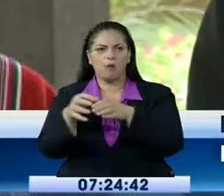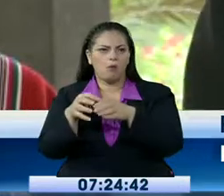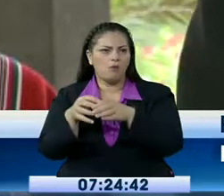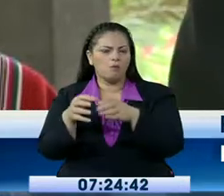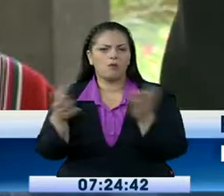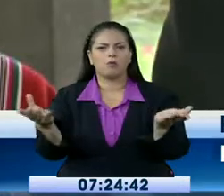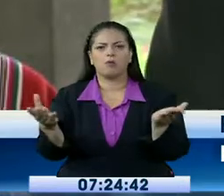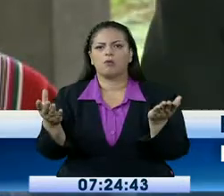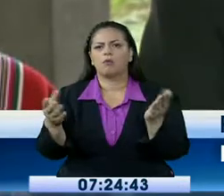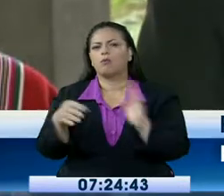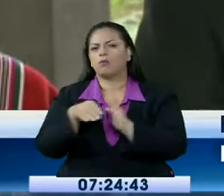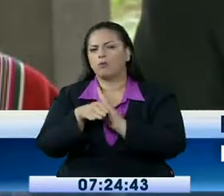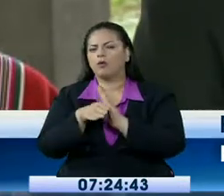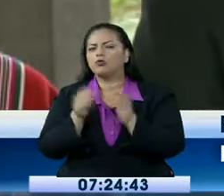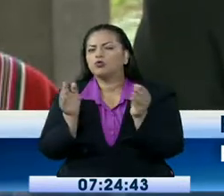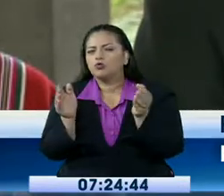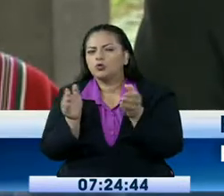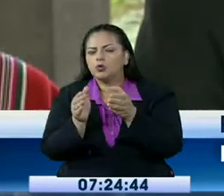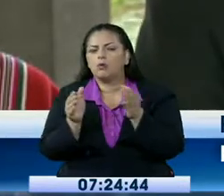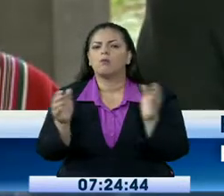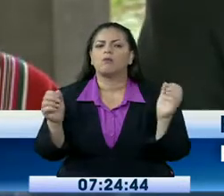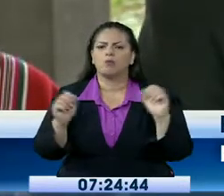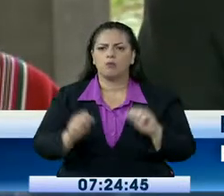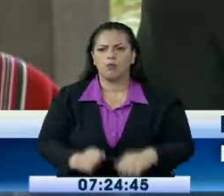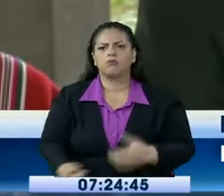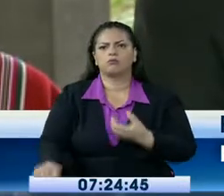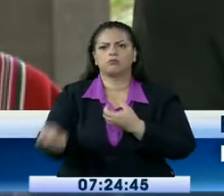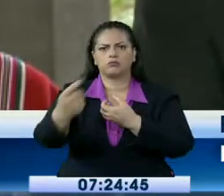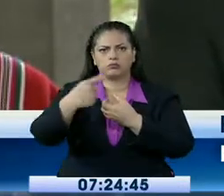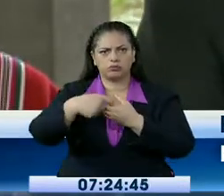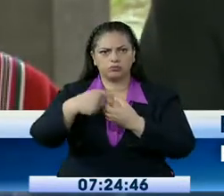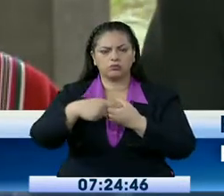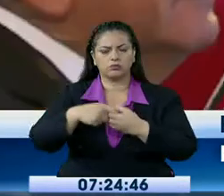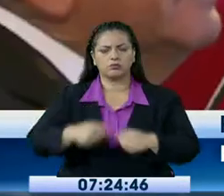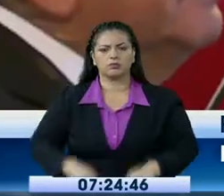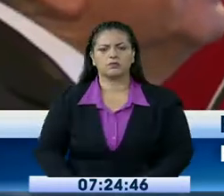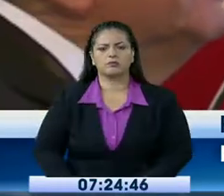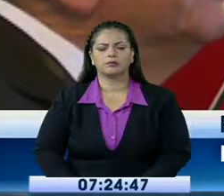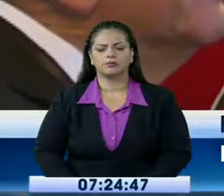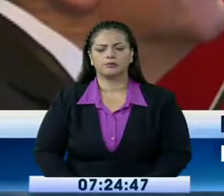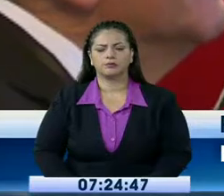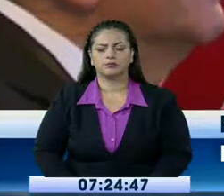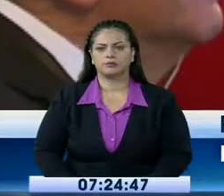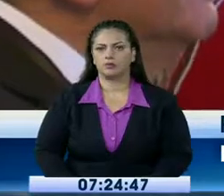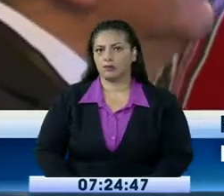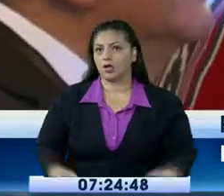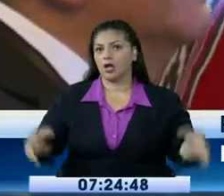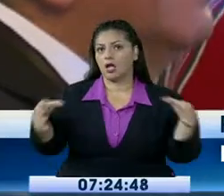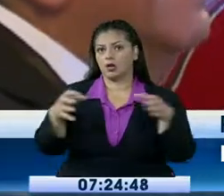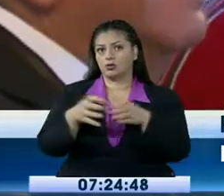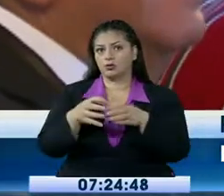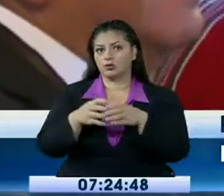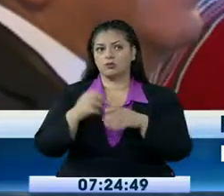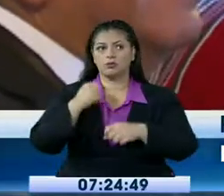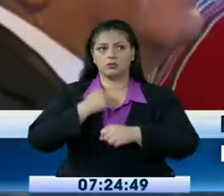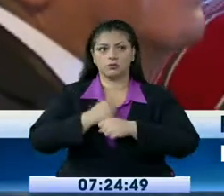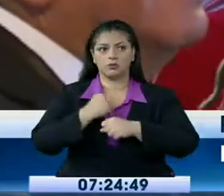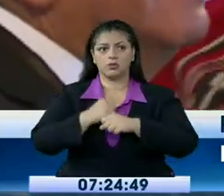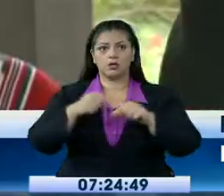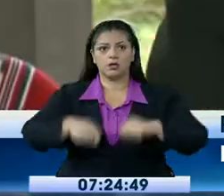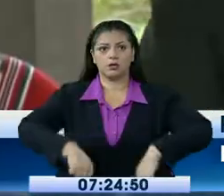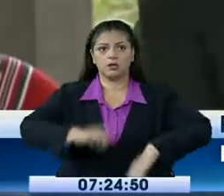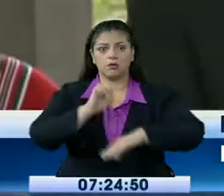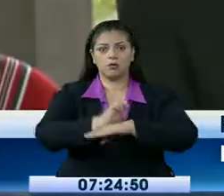mutualistas, como una medida para potenciar la inclusión financiera en nuestro país. La asociación trabaja con más de 5 millones de